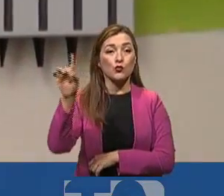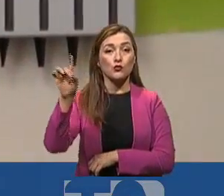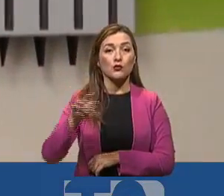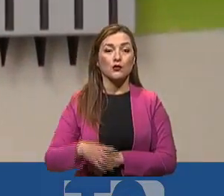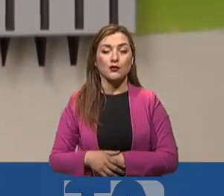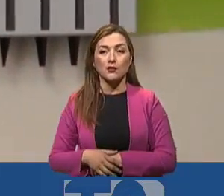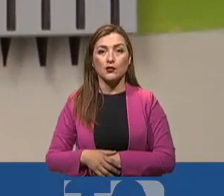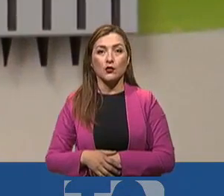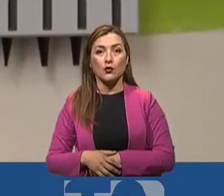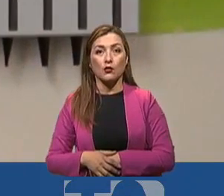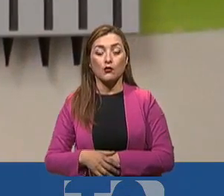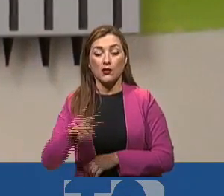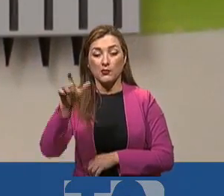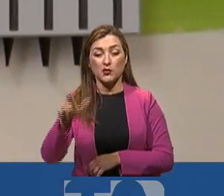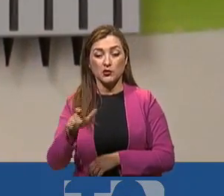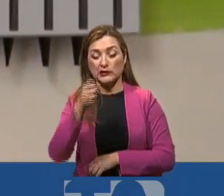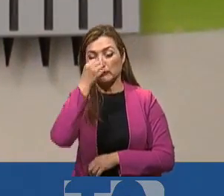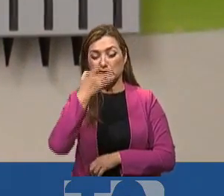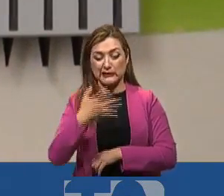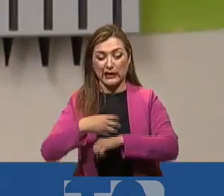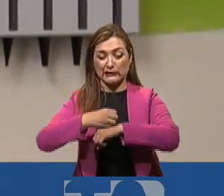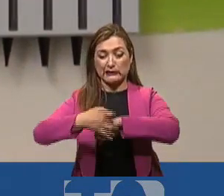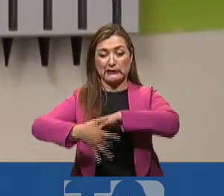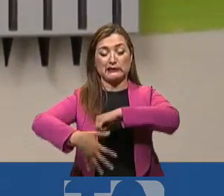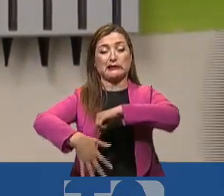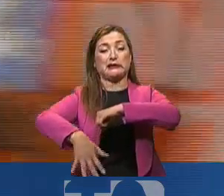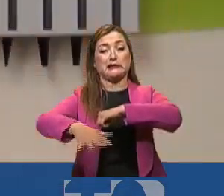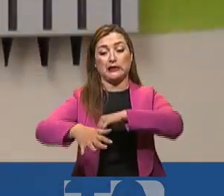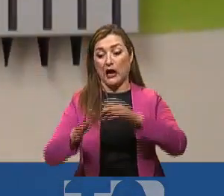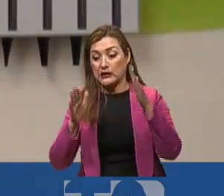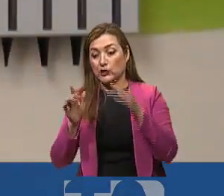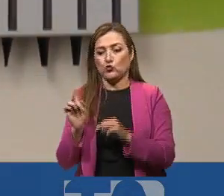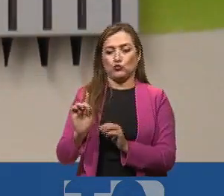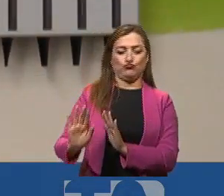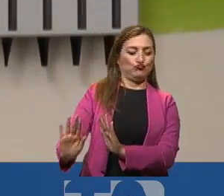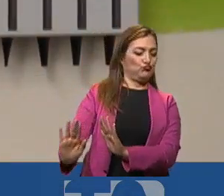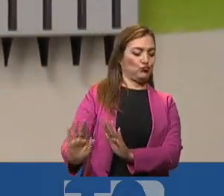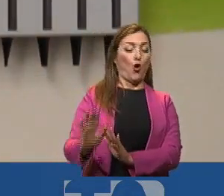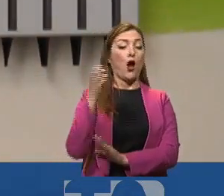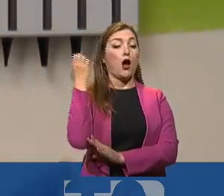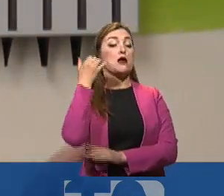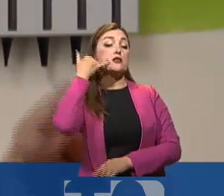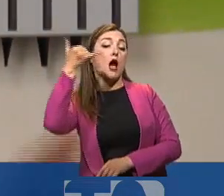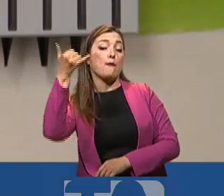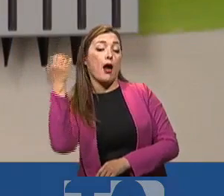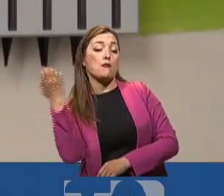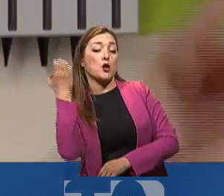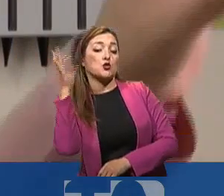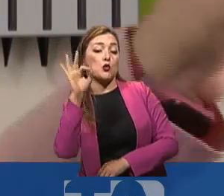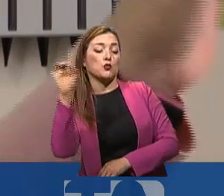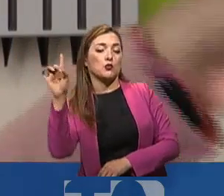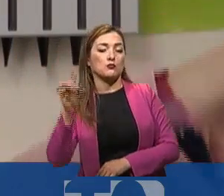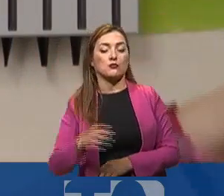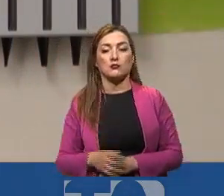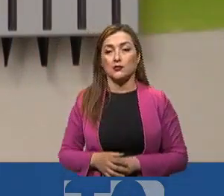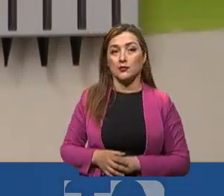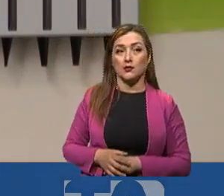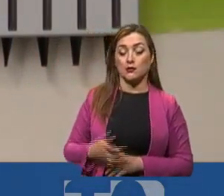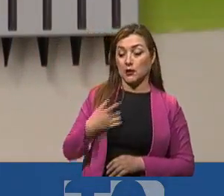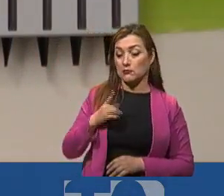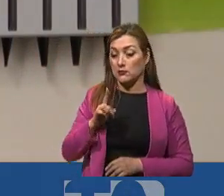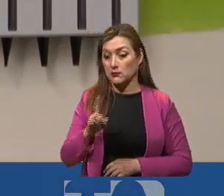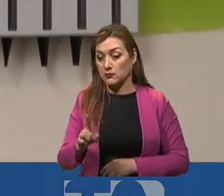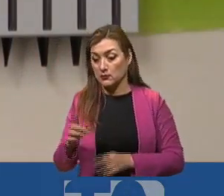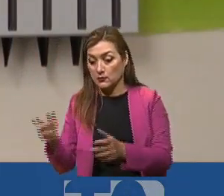decir, que si una persona se está desangrando aquí afuera del centro de salud, no la atienden. Nuestra atención o nuestro proceder es salir